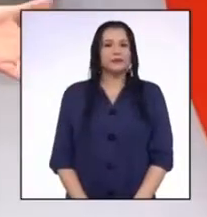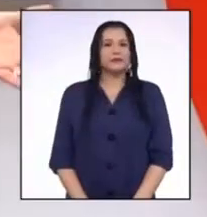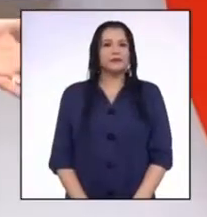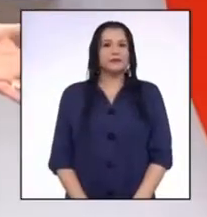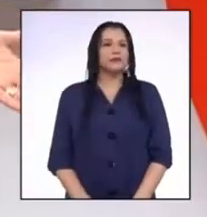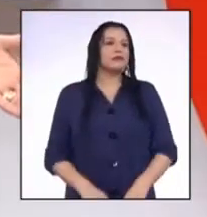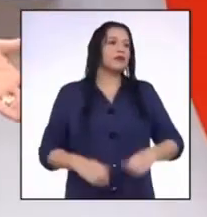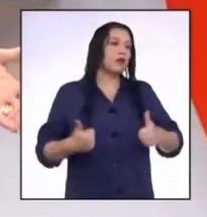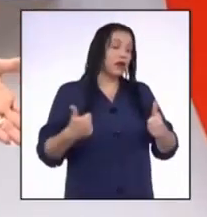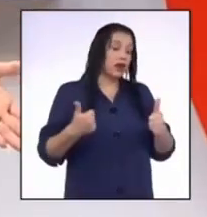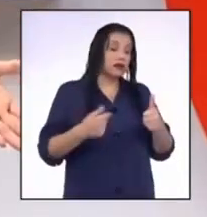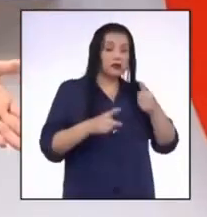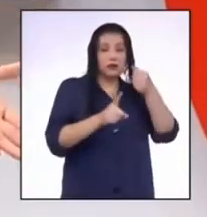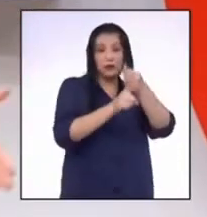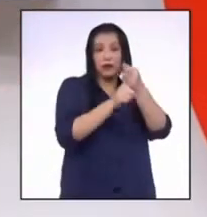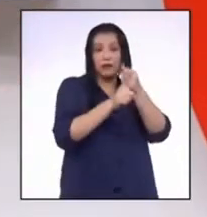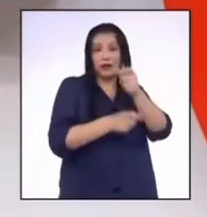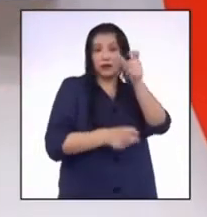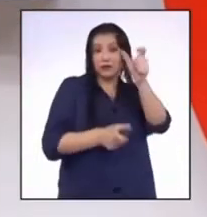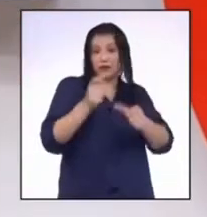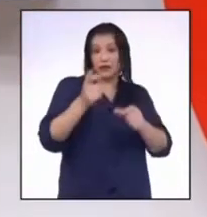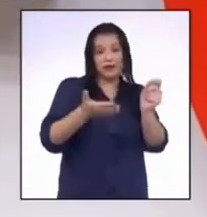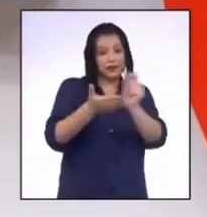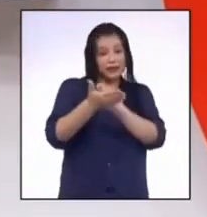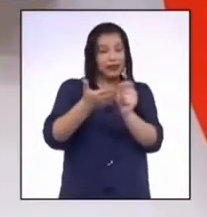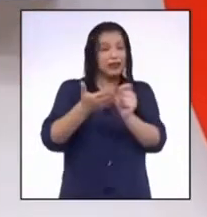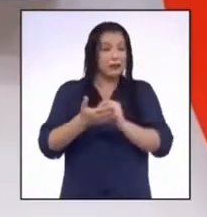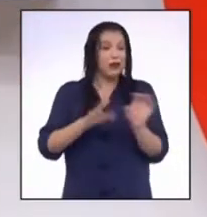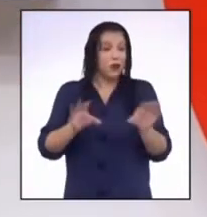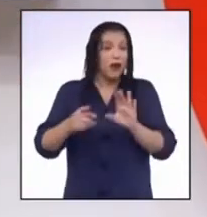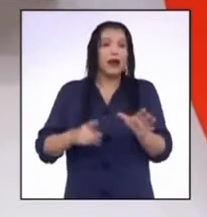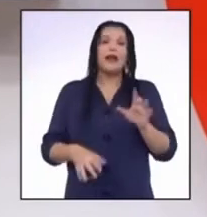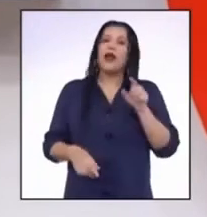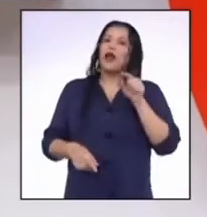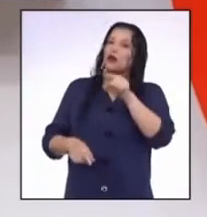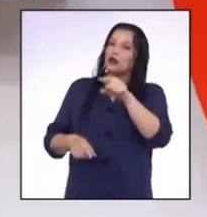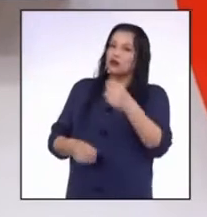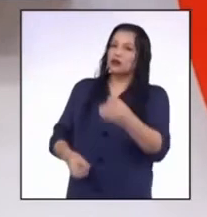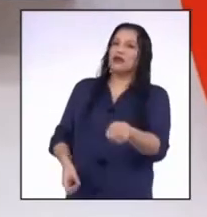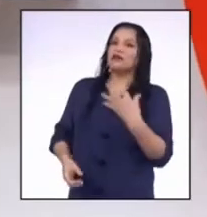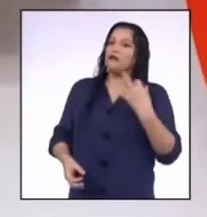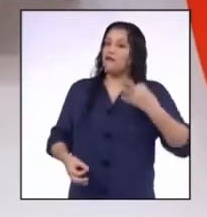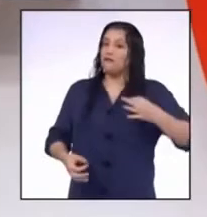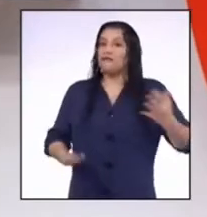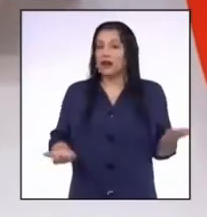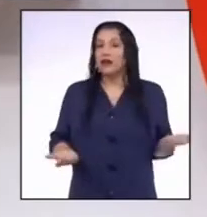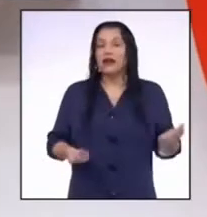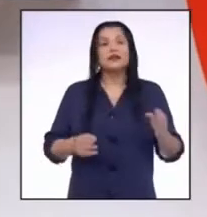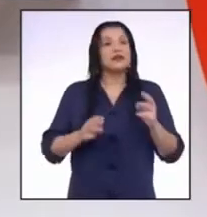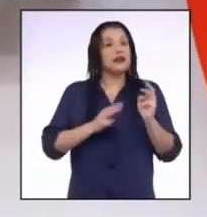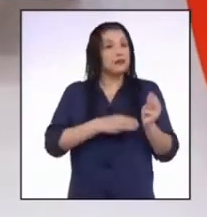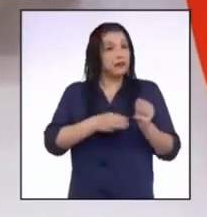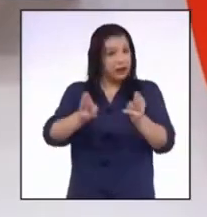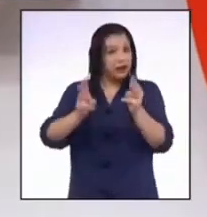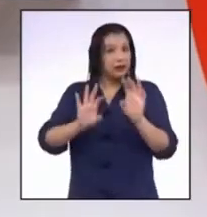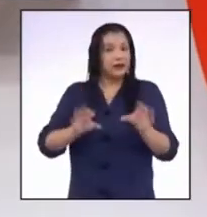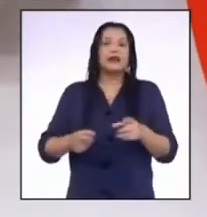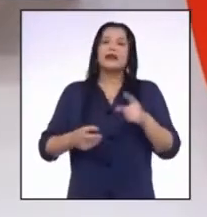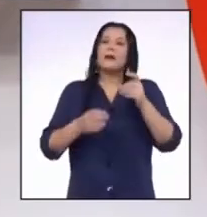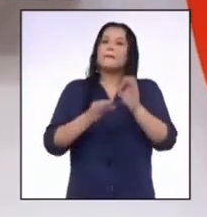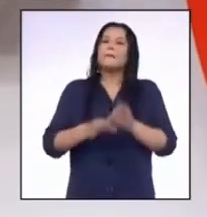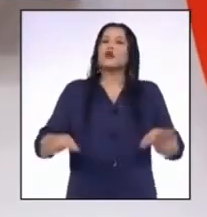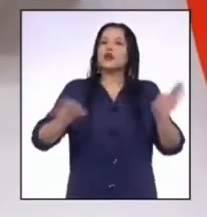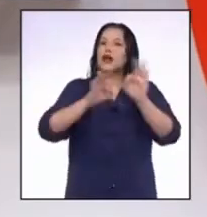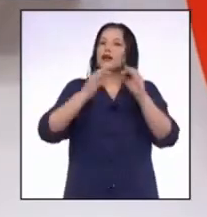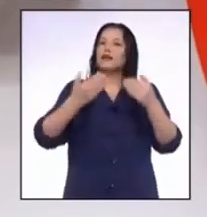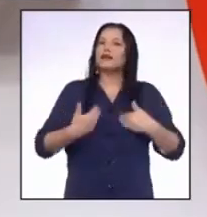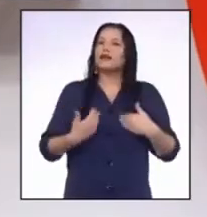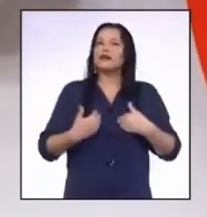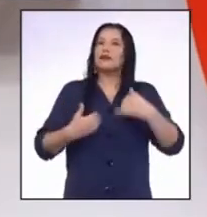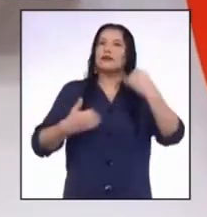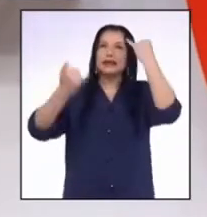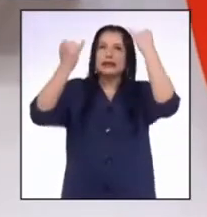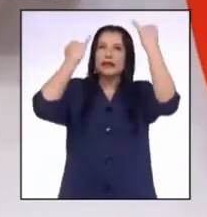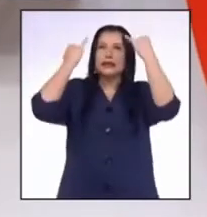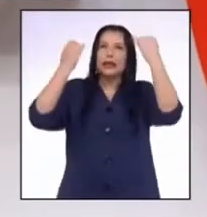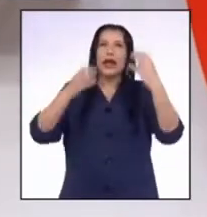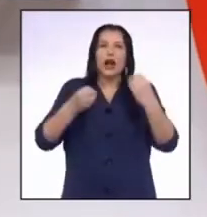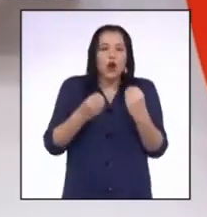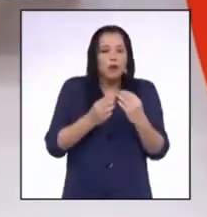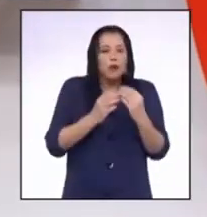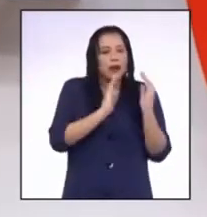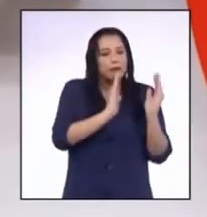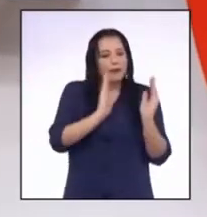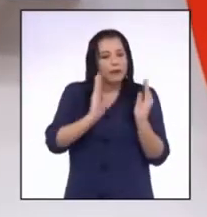Bueno, si los escritores lo hacen, debe ser porque lo que usted dice es cierto, ¿no? Es importante tener las ideas y la